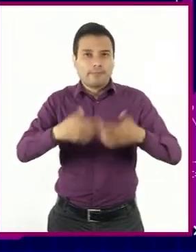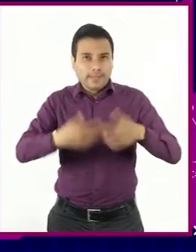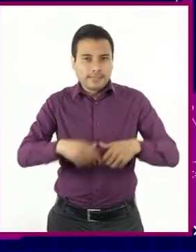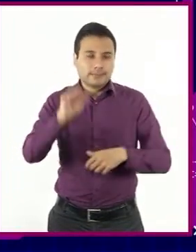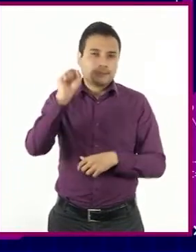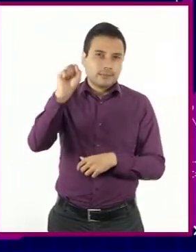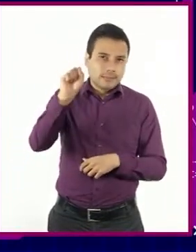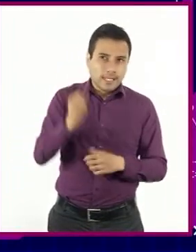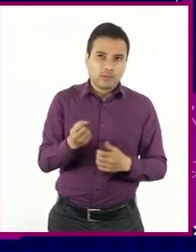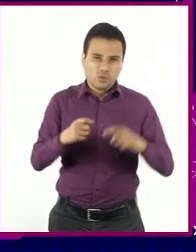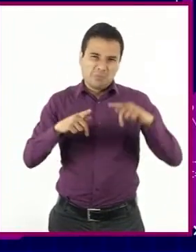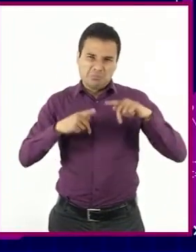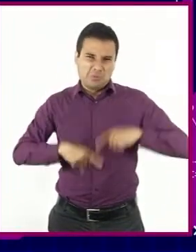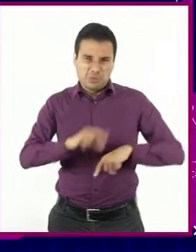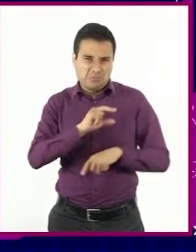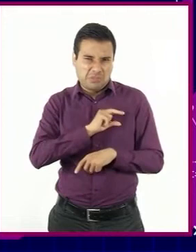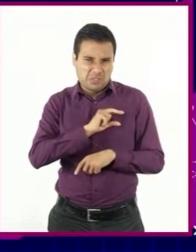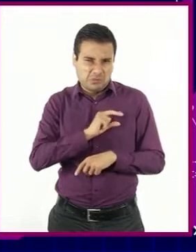sindicatos y particulares.